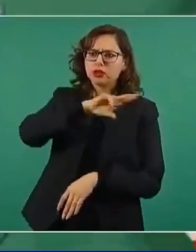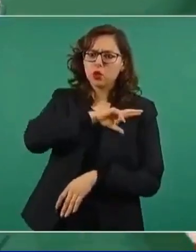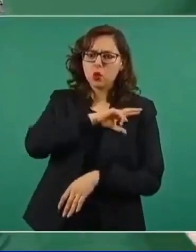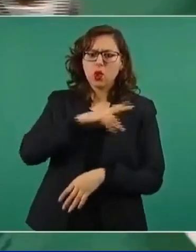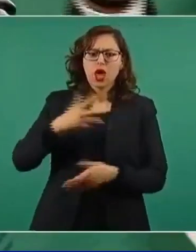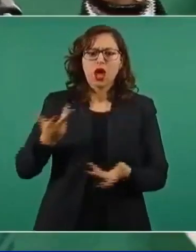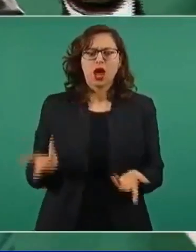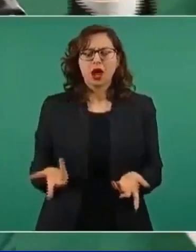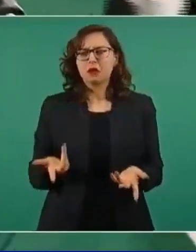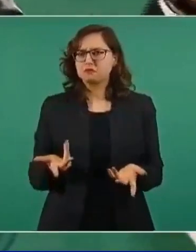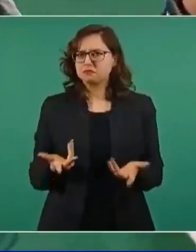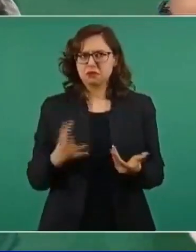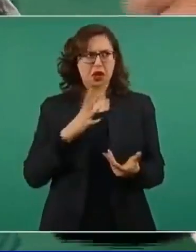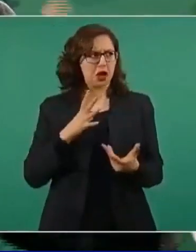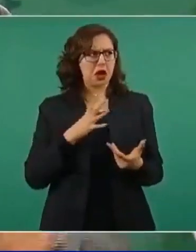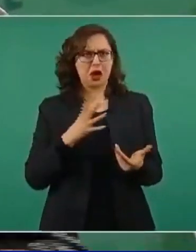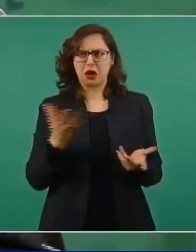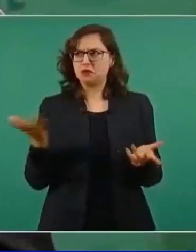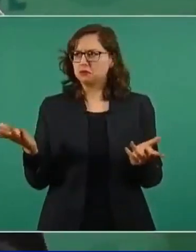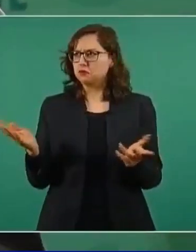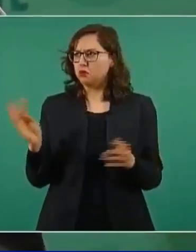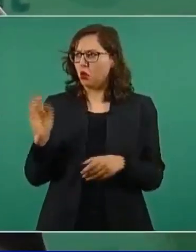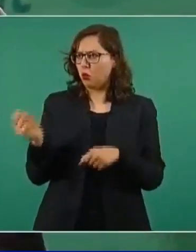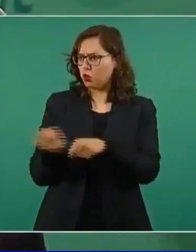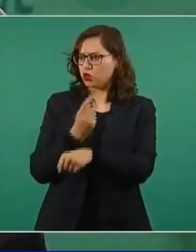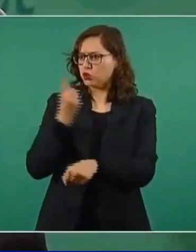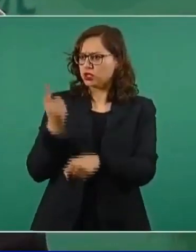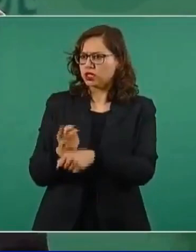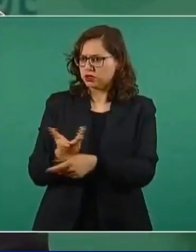como lo hacen muchos.